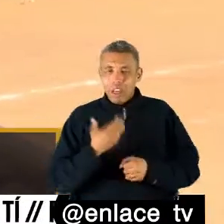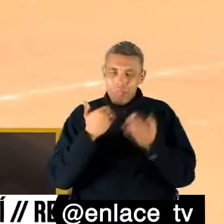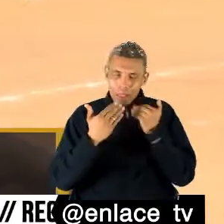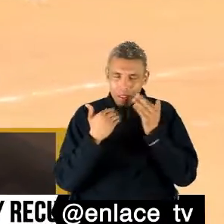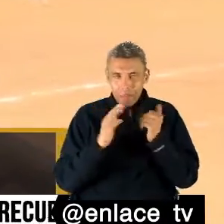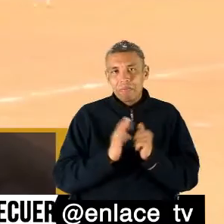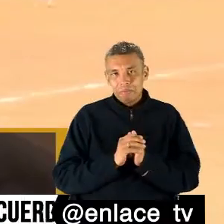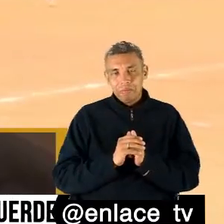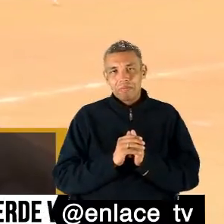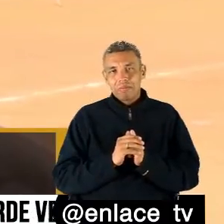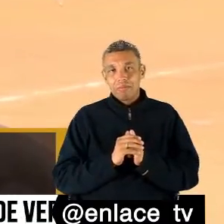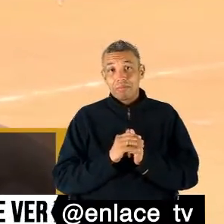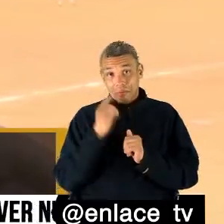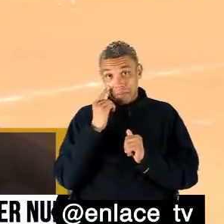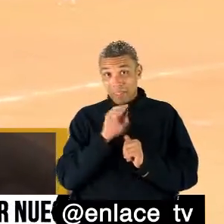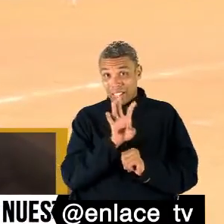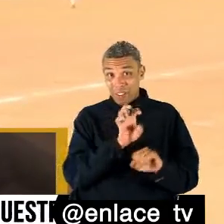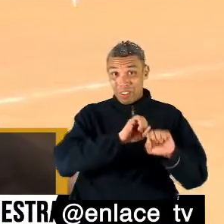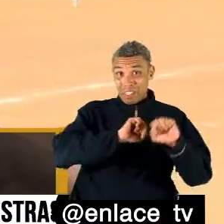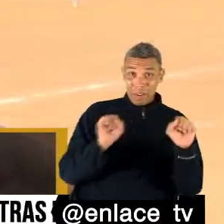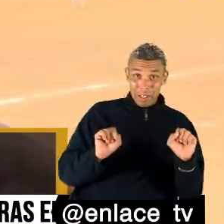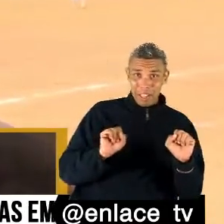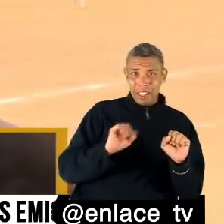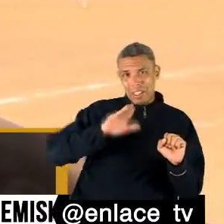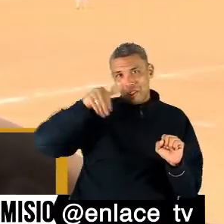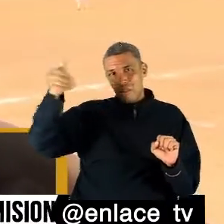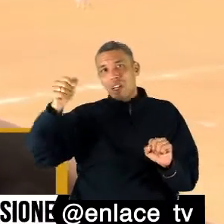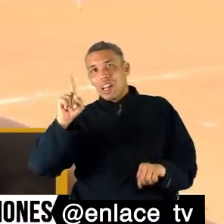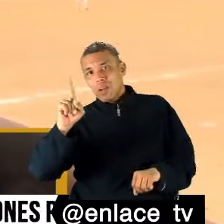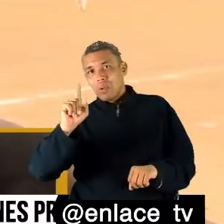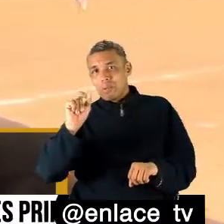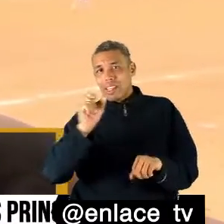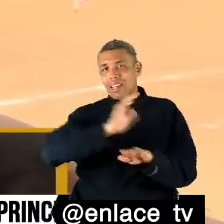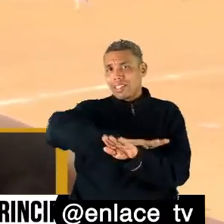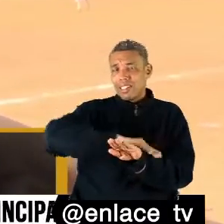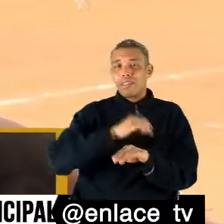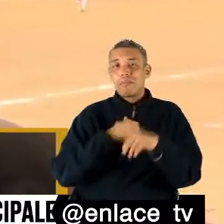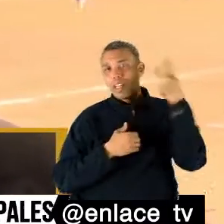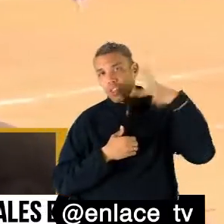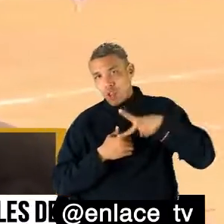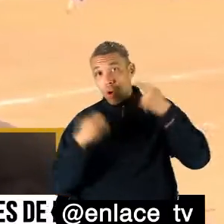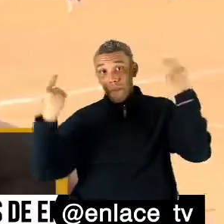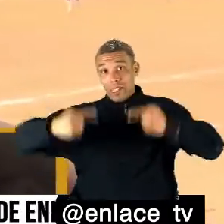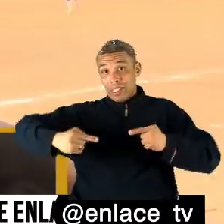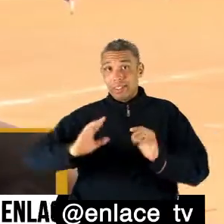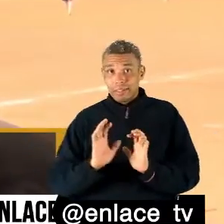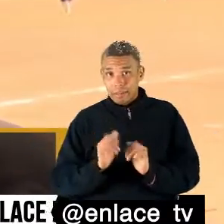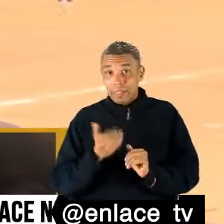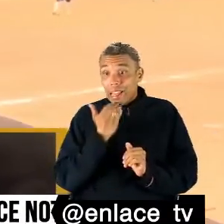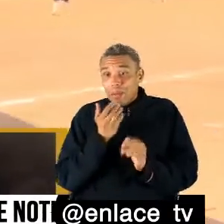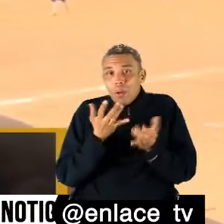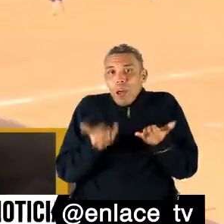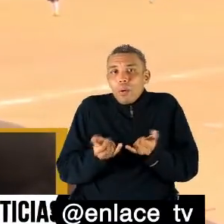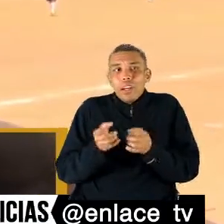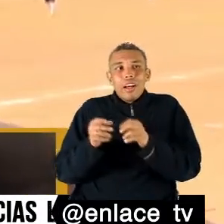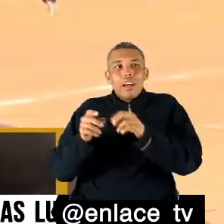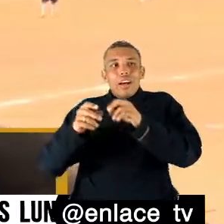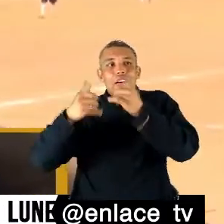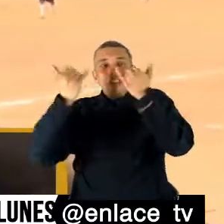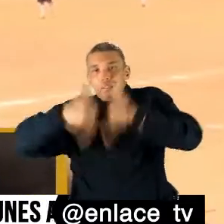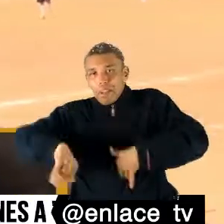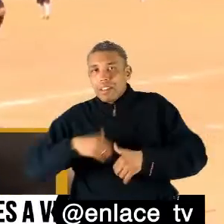económico. Jugamos a las 9 y jugamos a las 1:30 de la tarde. Igualmente tienen que ahorita desayunar, almorzar y volver otra